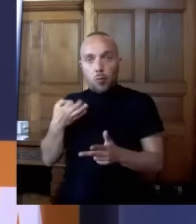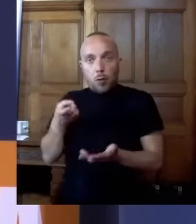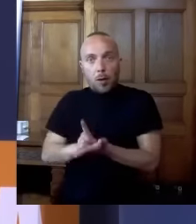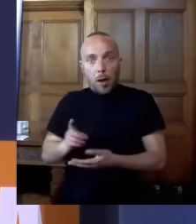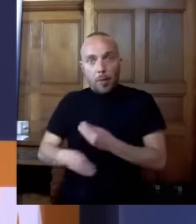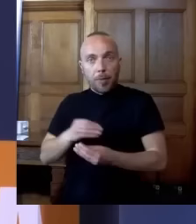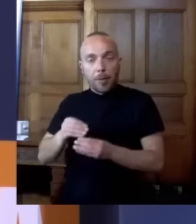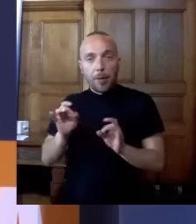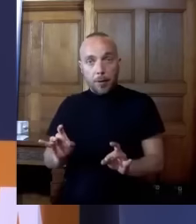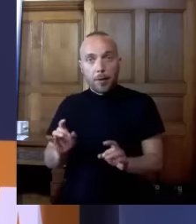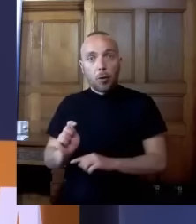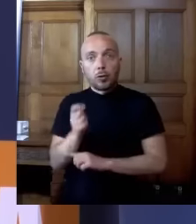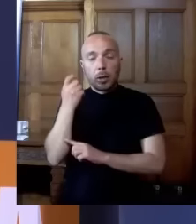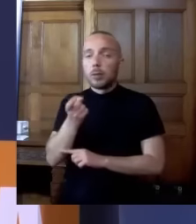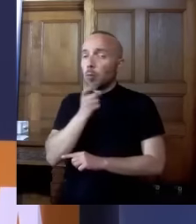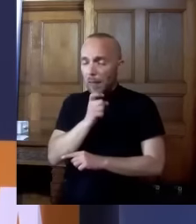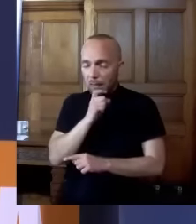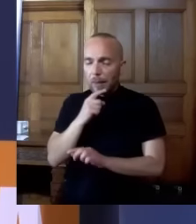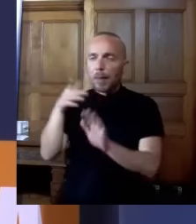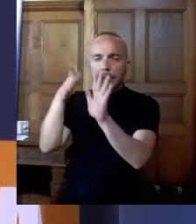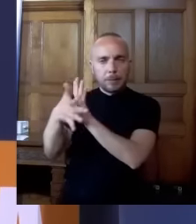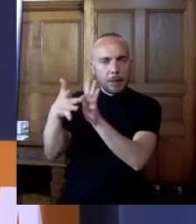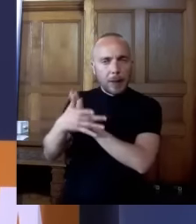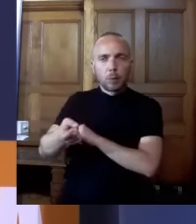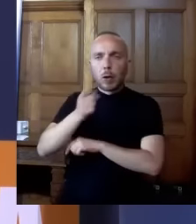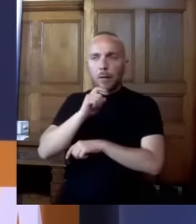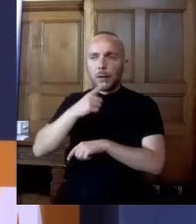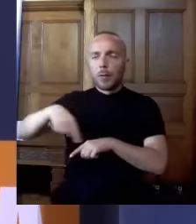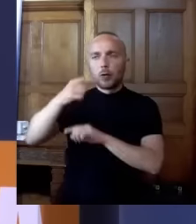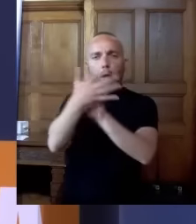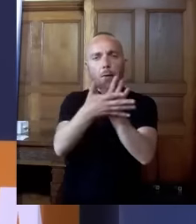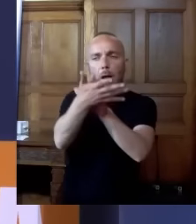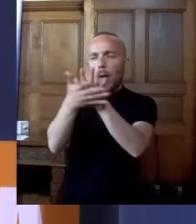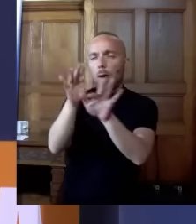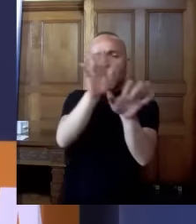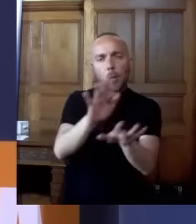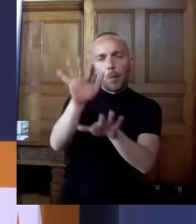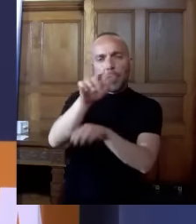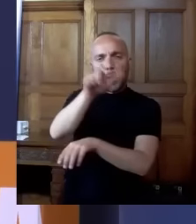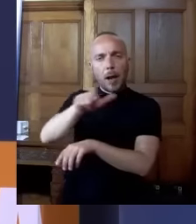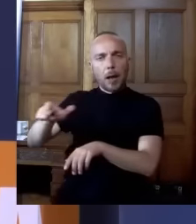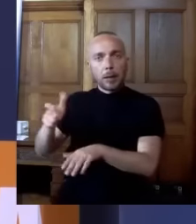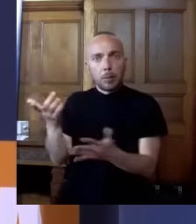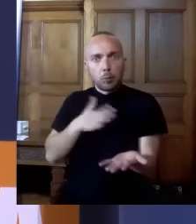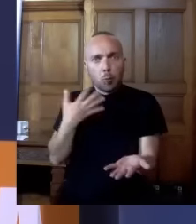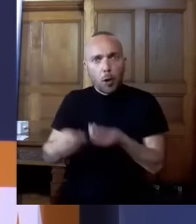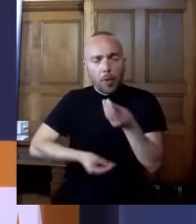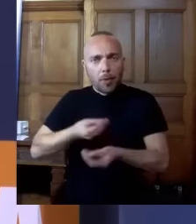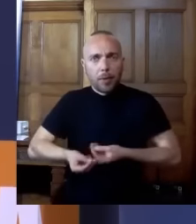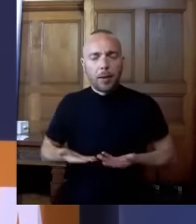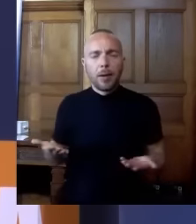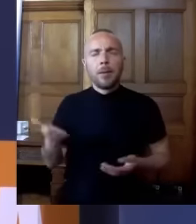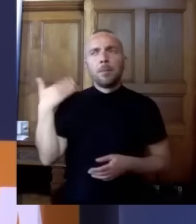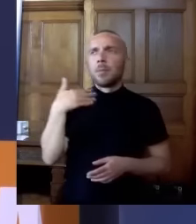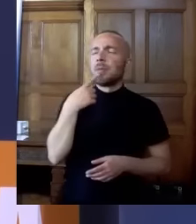compañeras y va a ser difícil explicarlo y va a ser Vais a tener que hablar con todo el mundo y convencer a la gente pero es posible a mí me